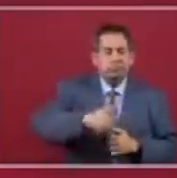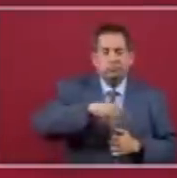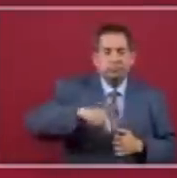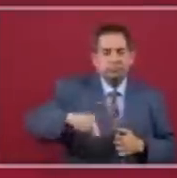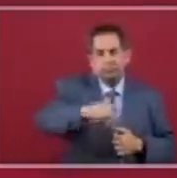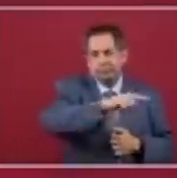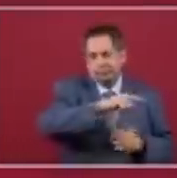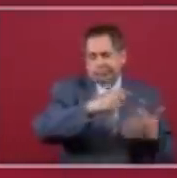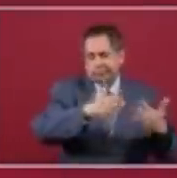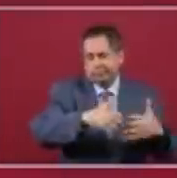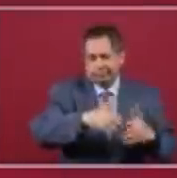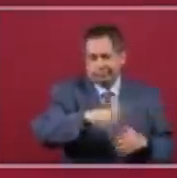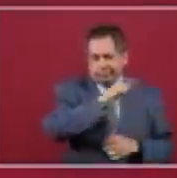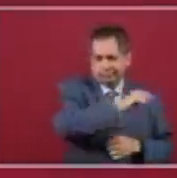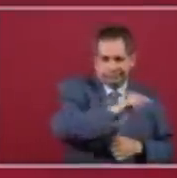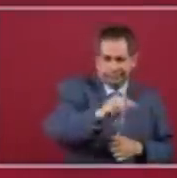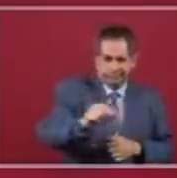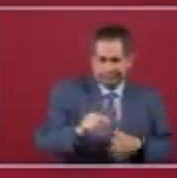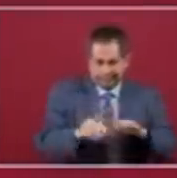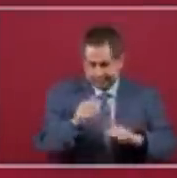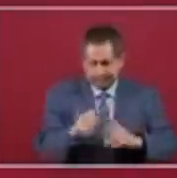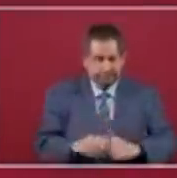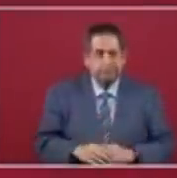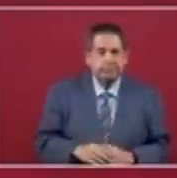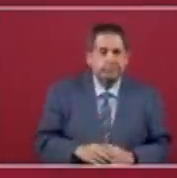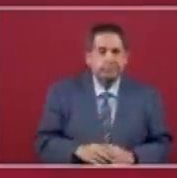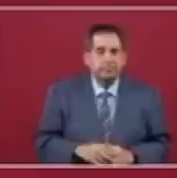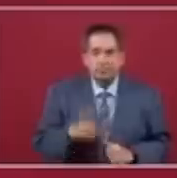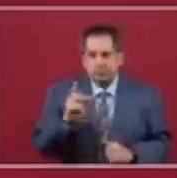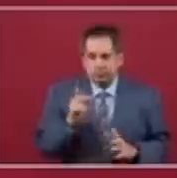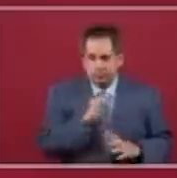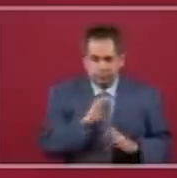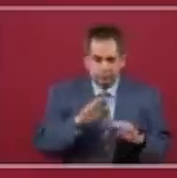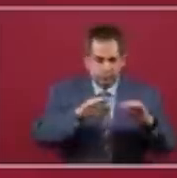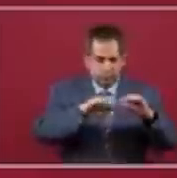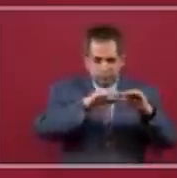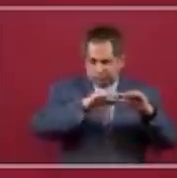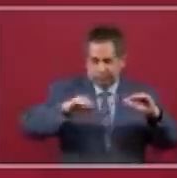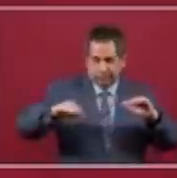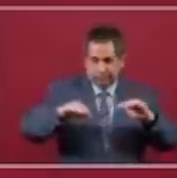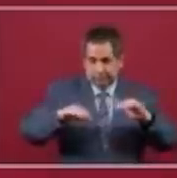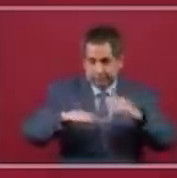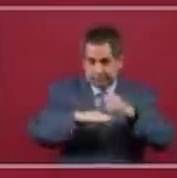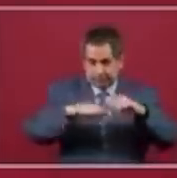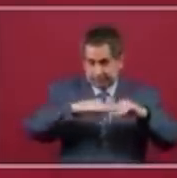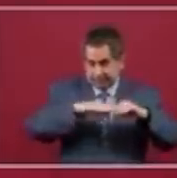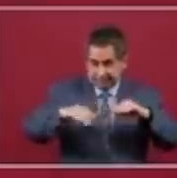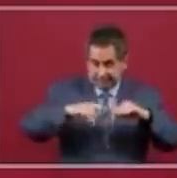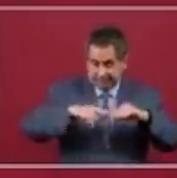tengan los concesionarios, pero el precio base